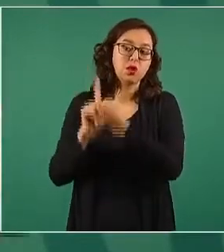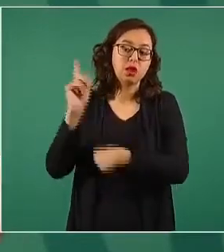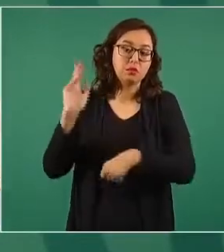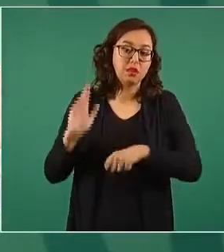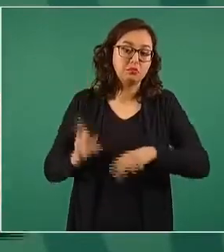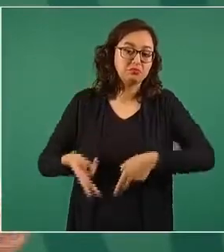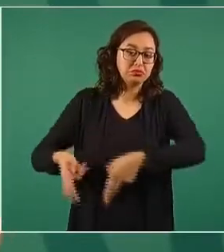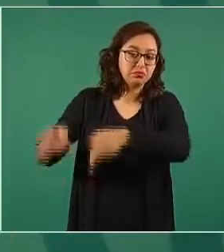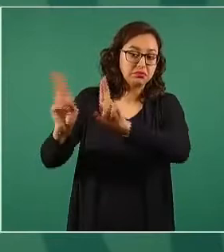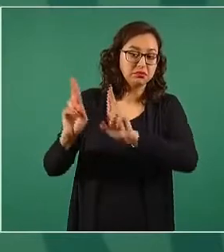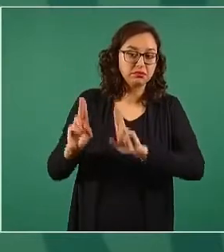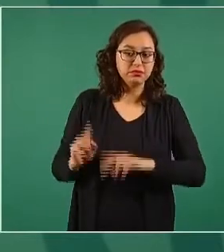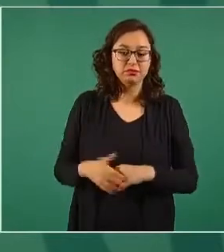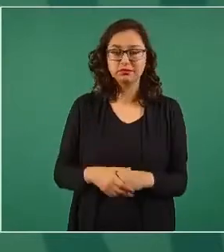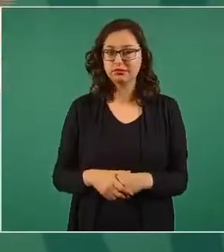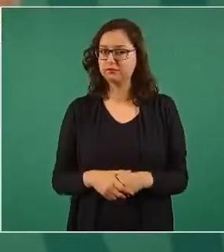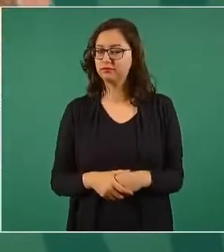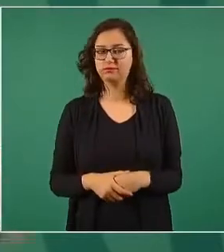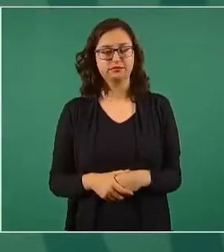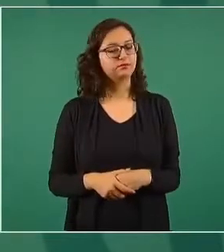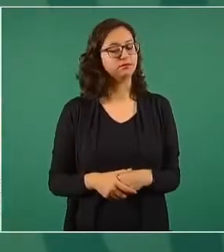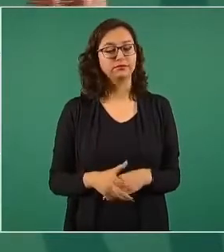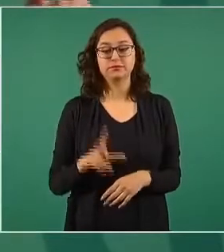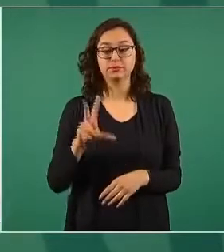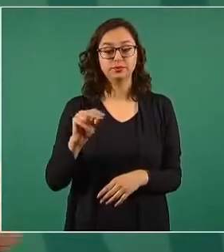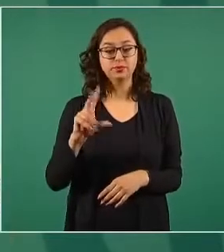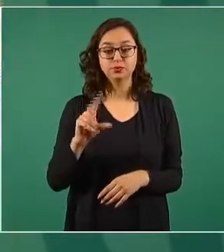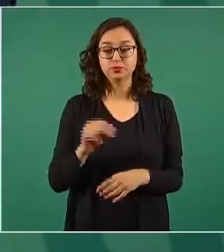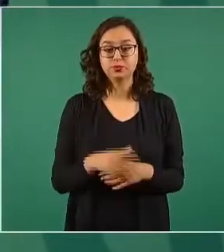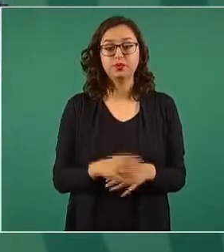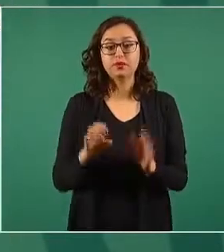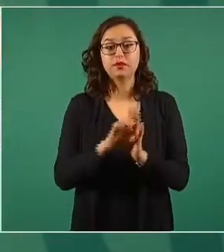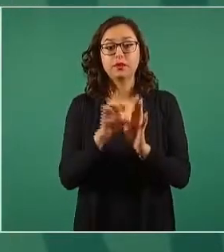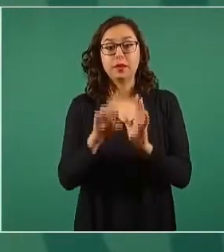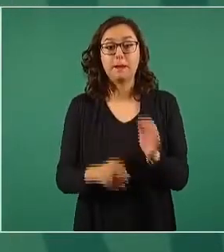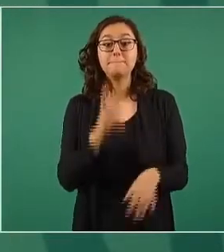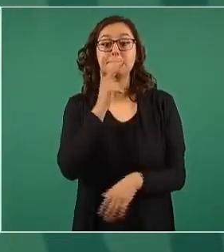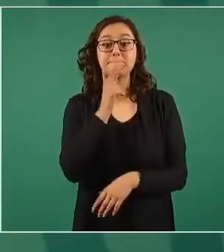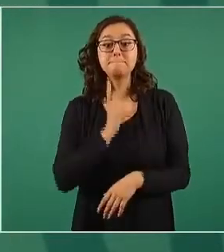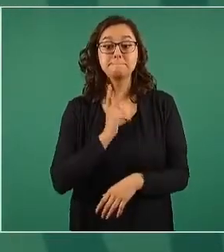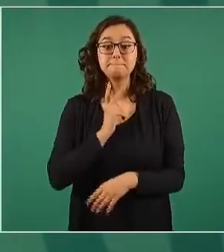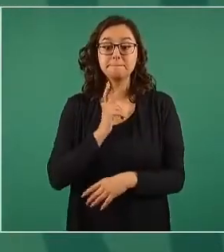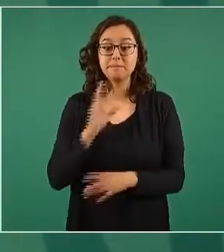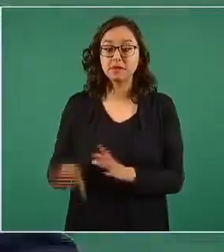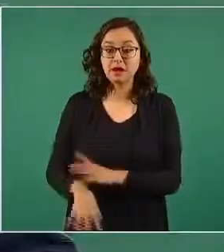petróleo, todas las reservas. A ver, vamos a sacar todo el petróleo.